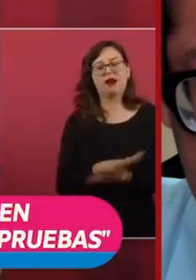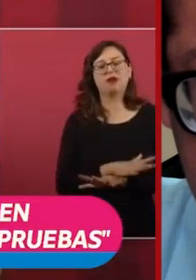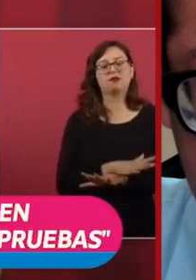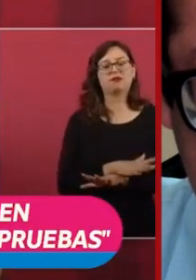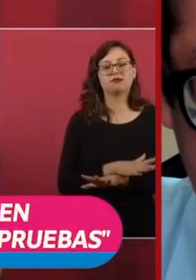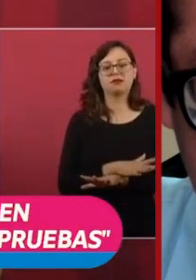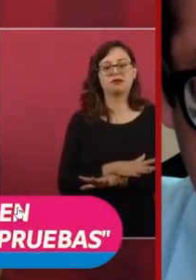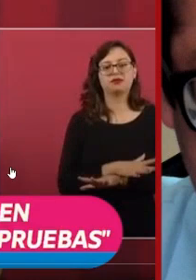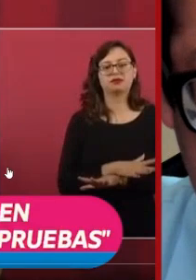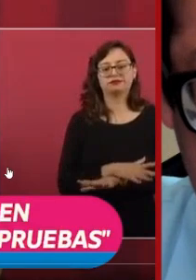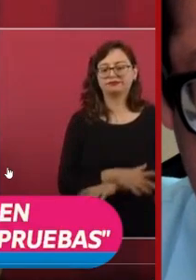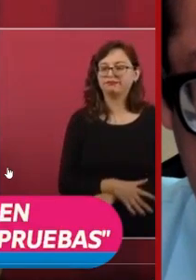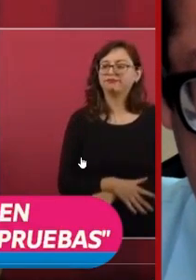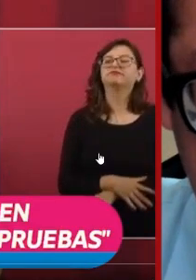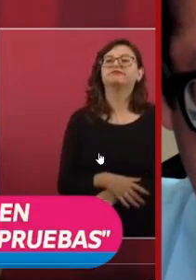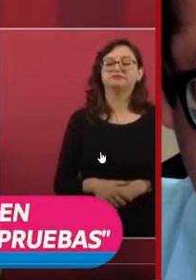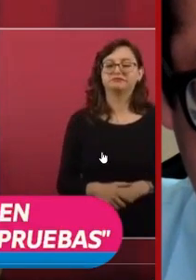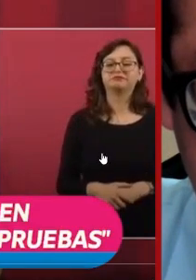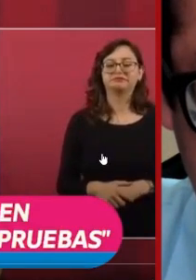que salió